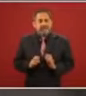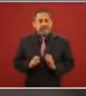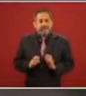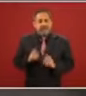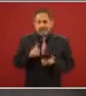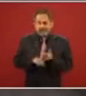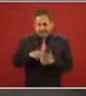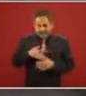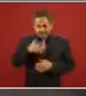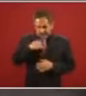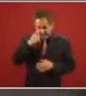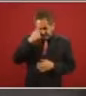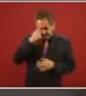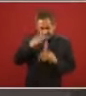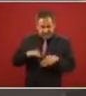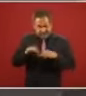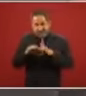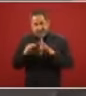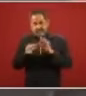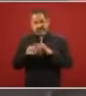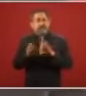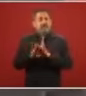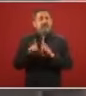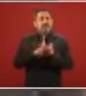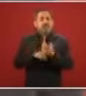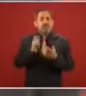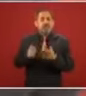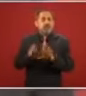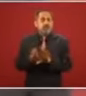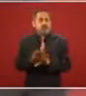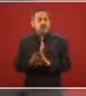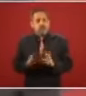la concientización y de cómo